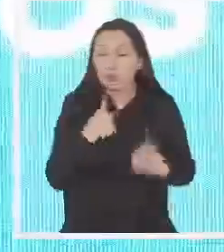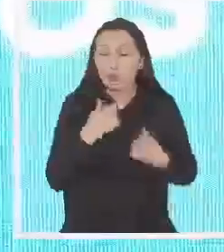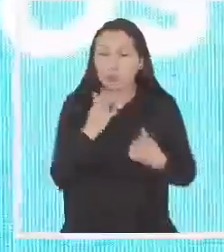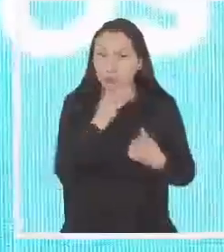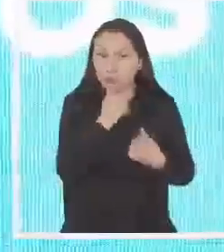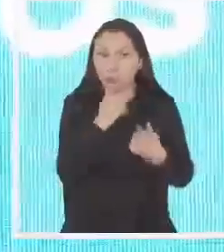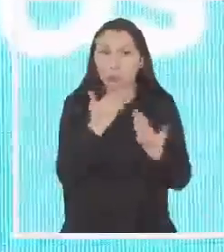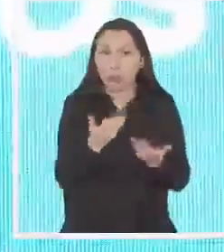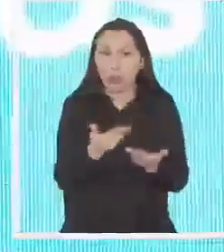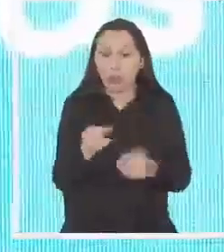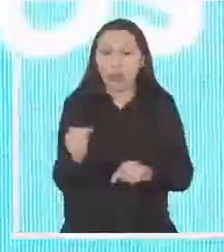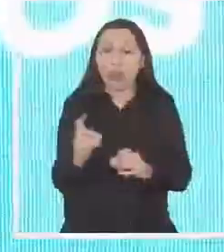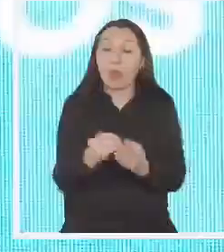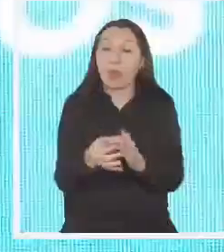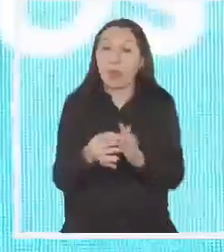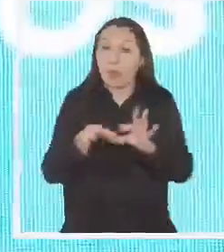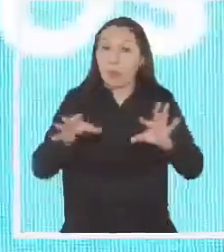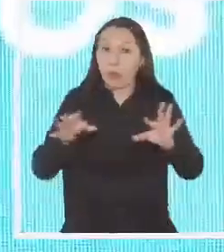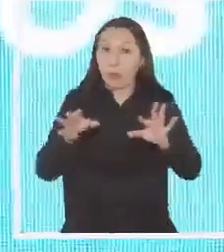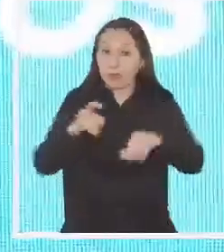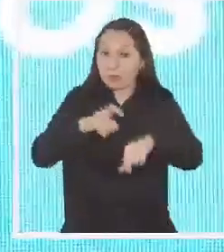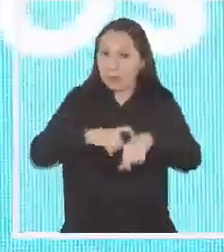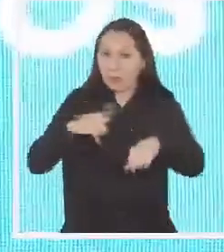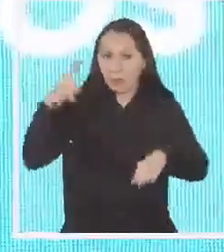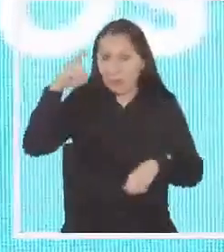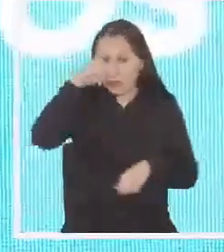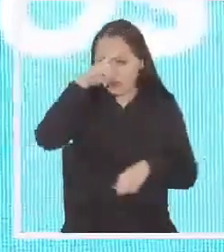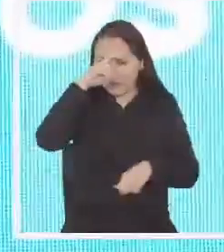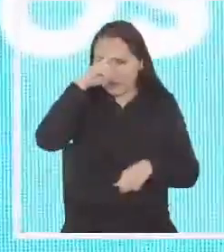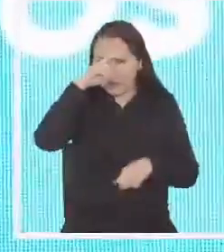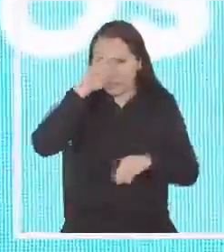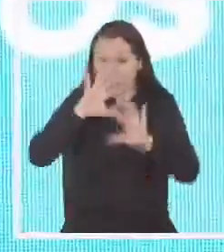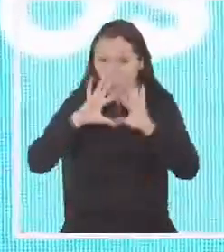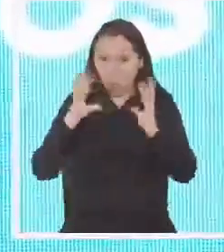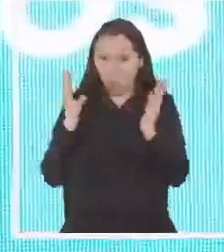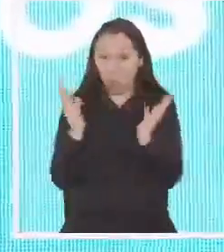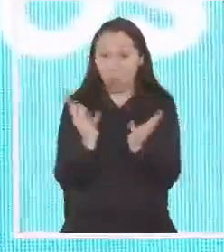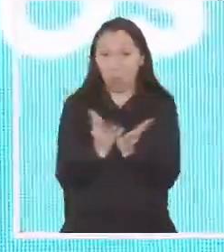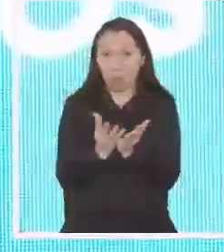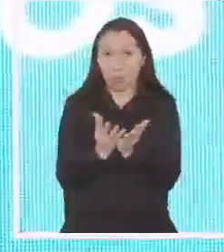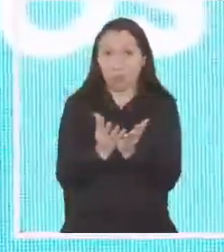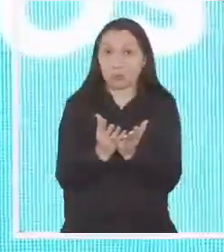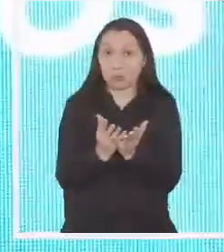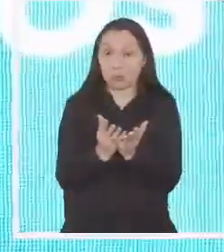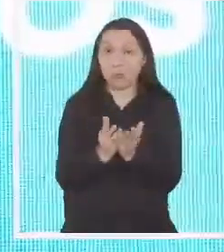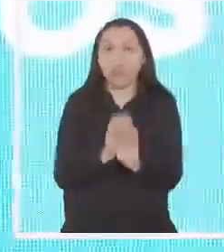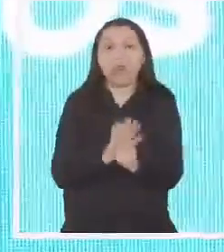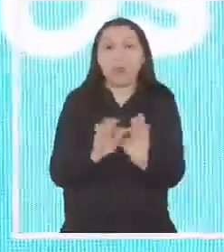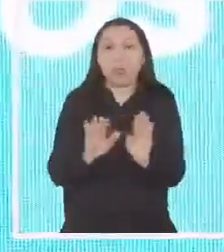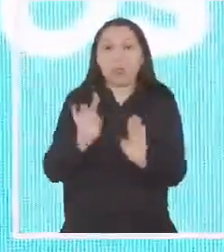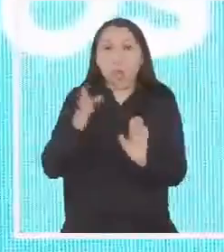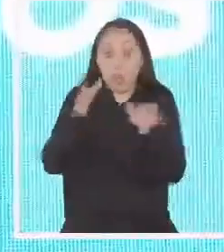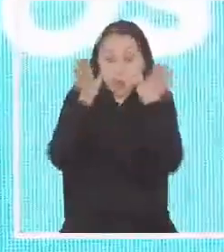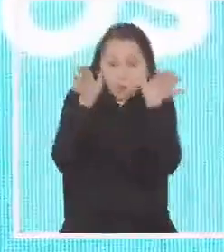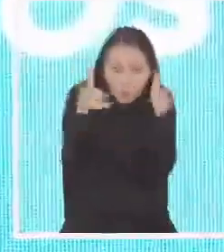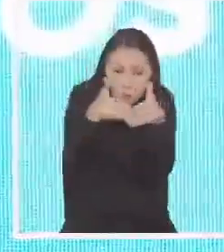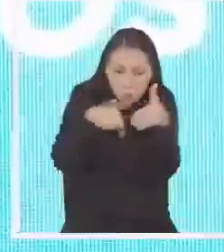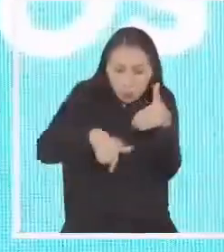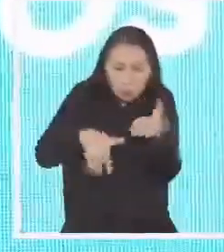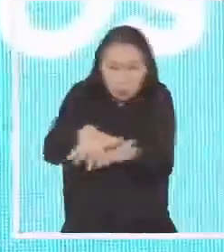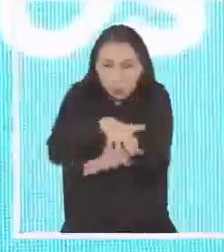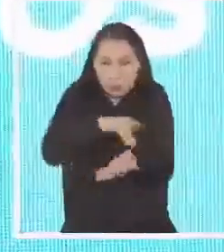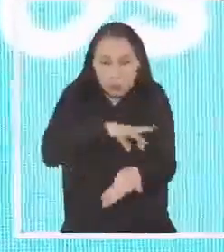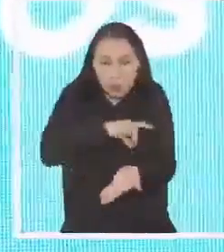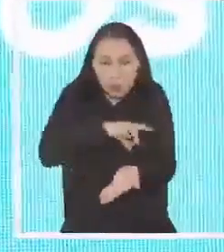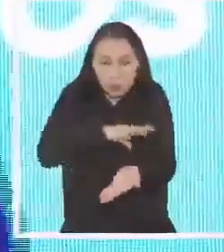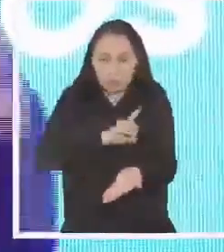que en la democracia y en tiempos tan difíciles como los que corren en el mundo, porque tenemos que dejar de mirar solamente nuestra situación en